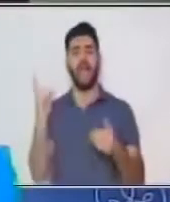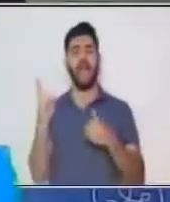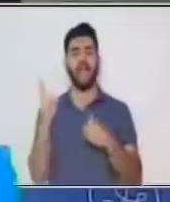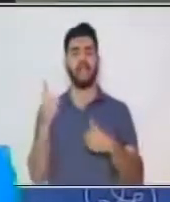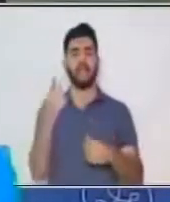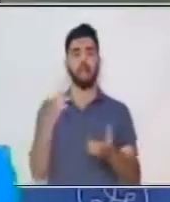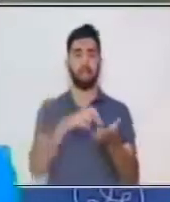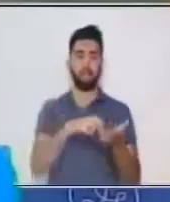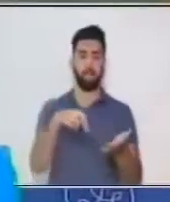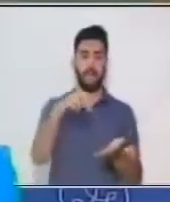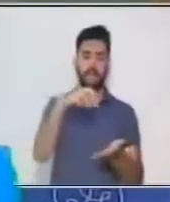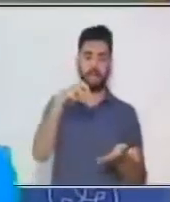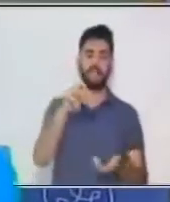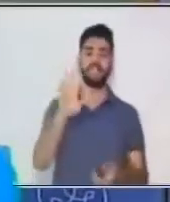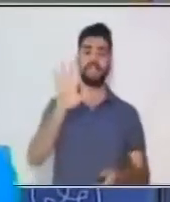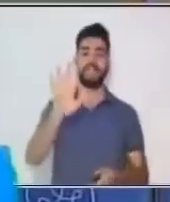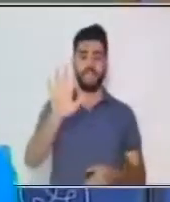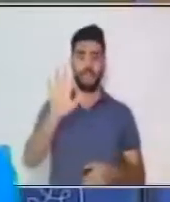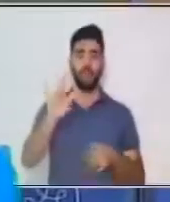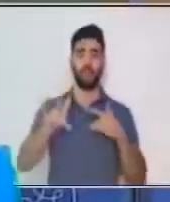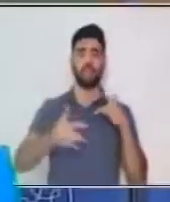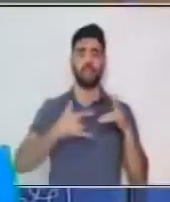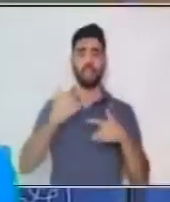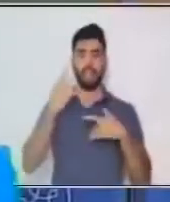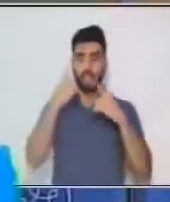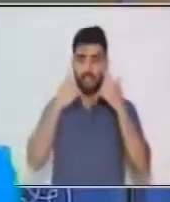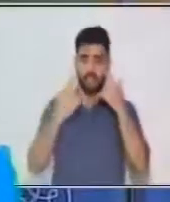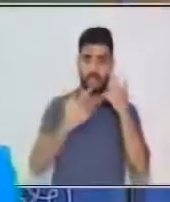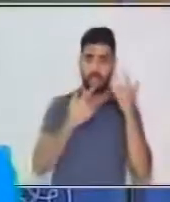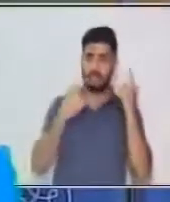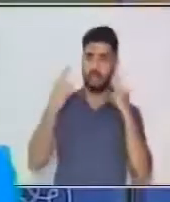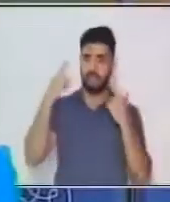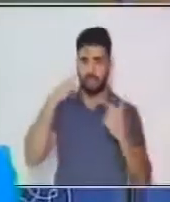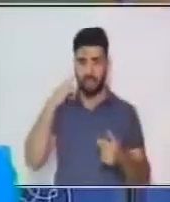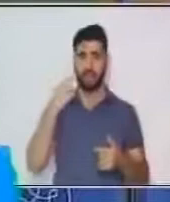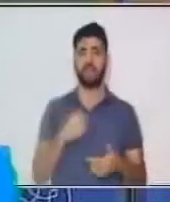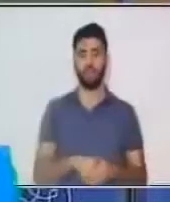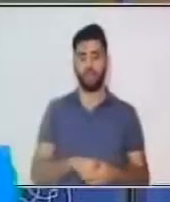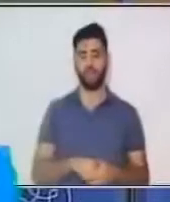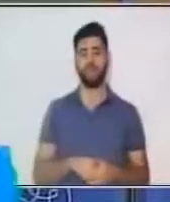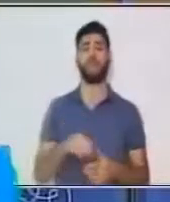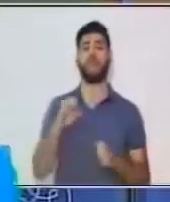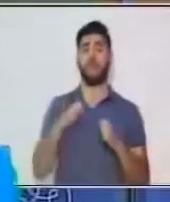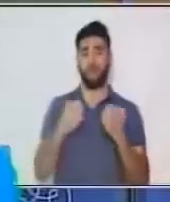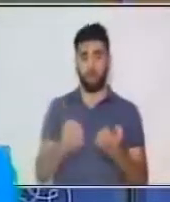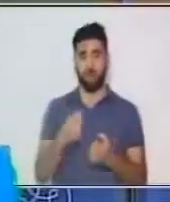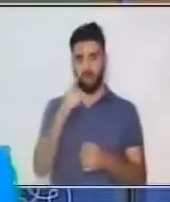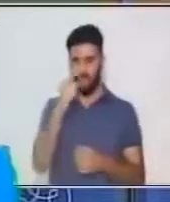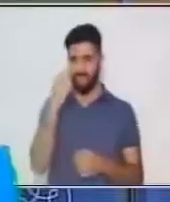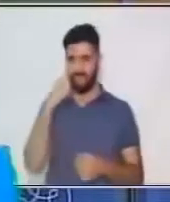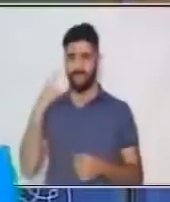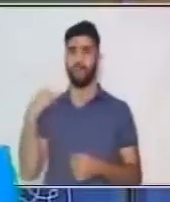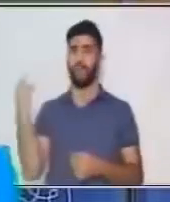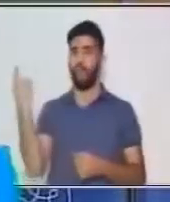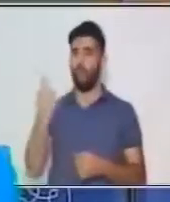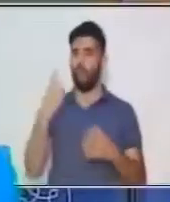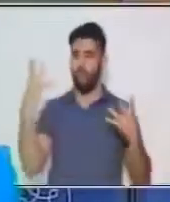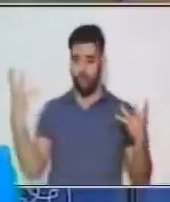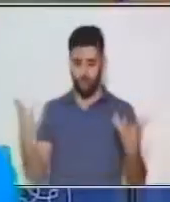sentidos? Cada uno podía percibir diferentes estímulos, pero solamente si se unían todos iban a lograr encontrar la